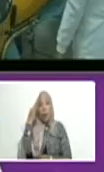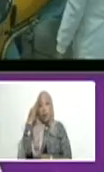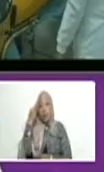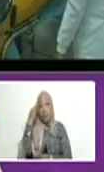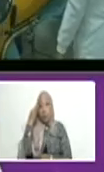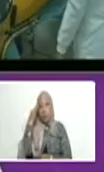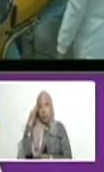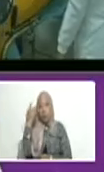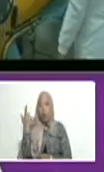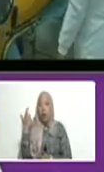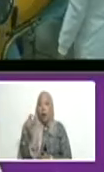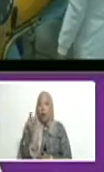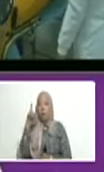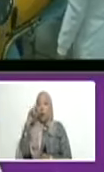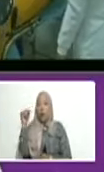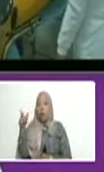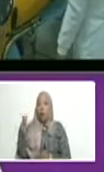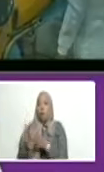llevar.